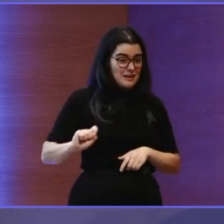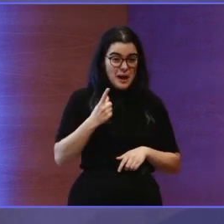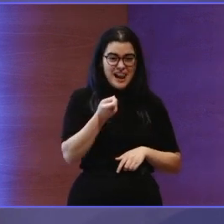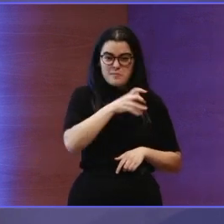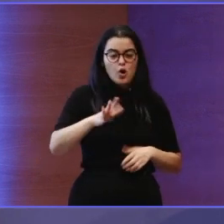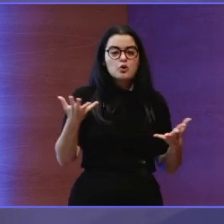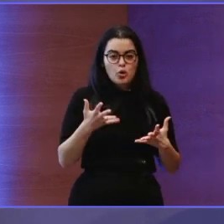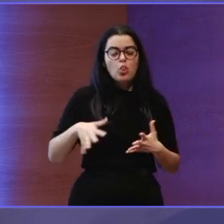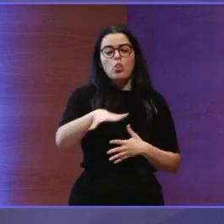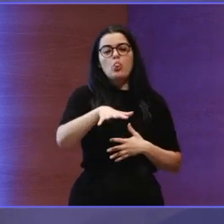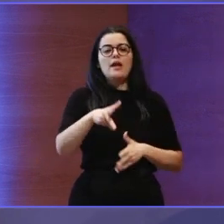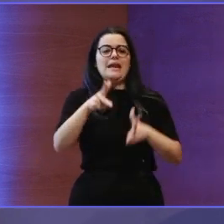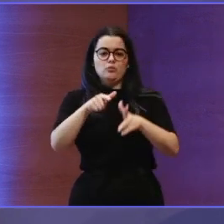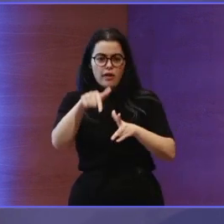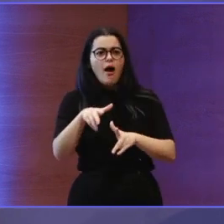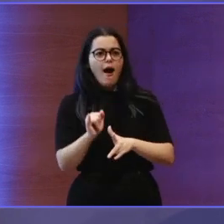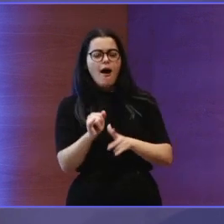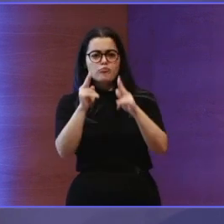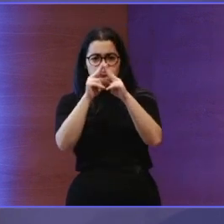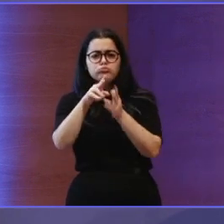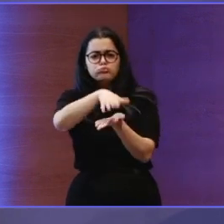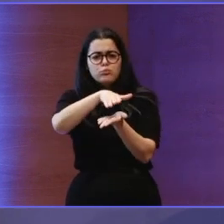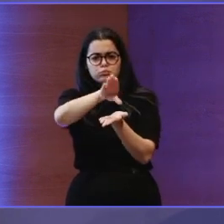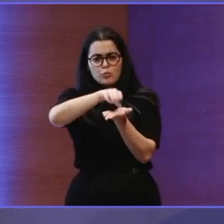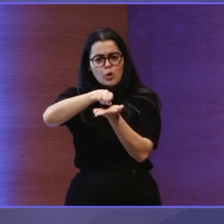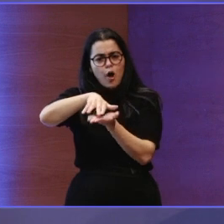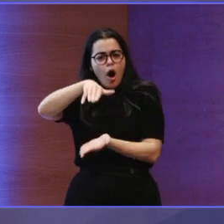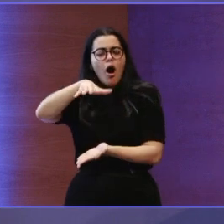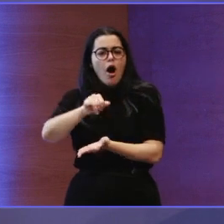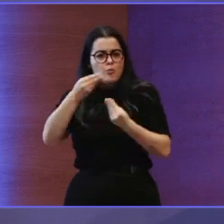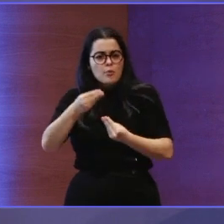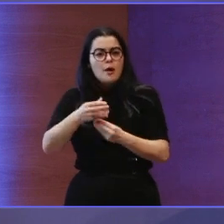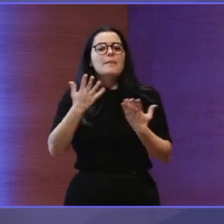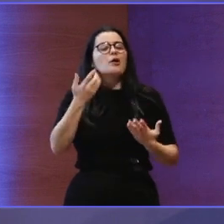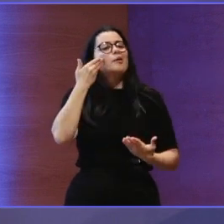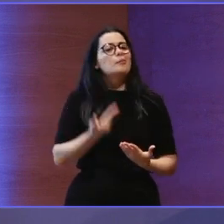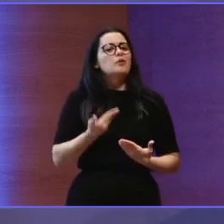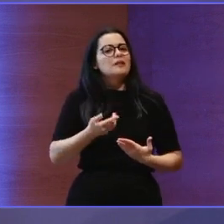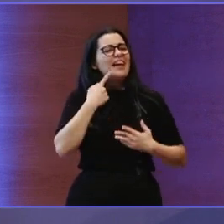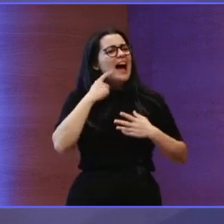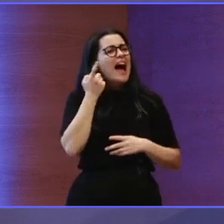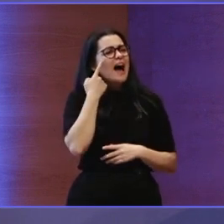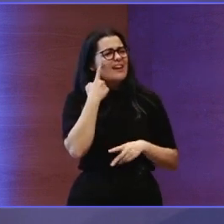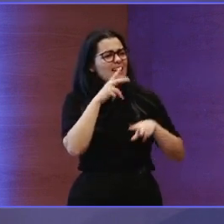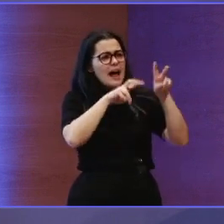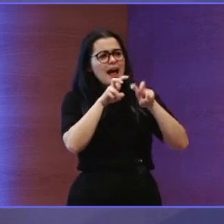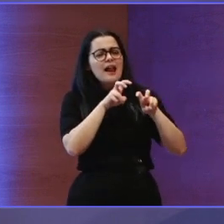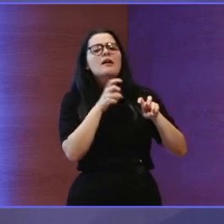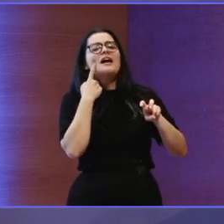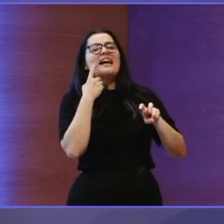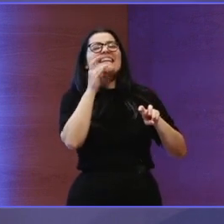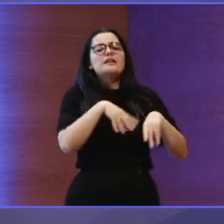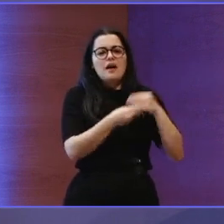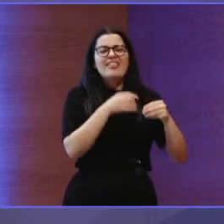deberíamos reordenar eh racionalizar esas encuestas Quién las hace y para qué se hacen y sobre todo